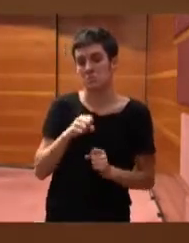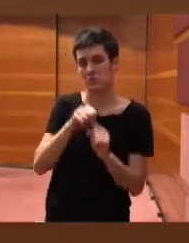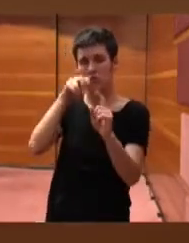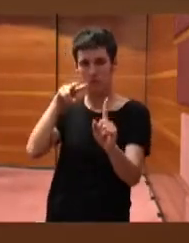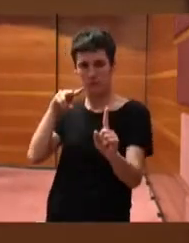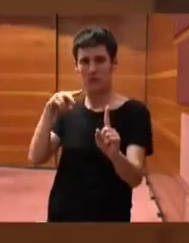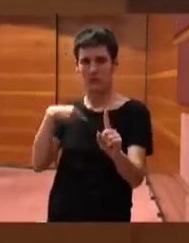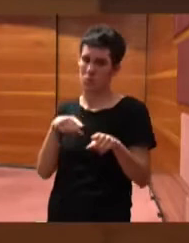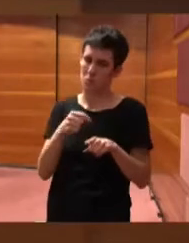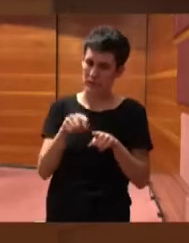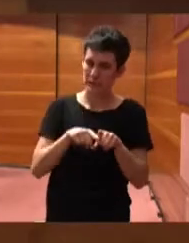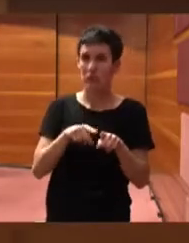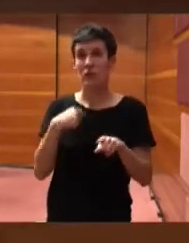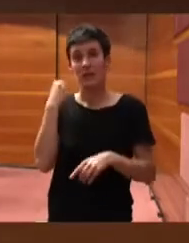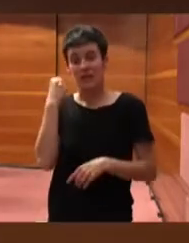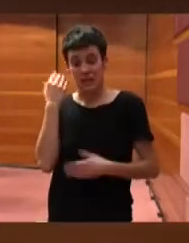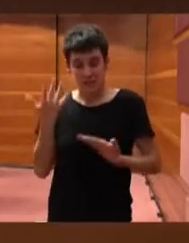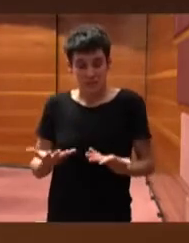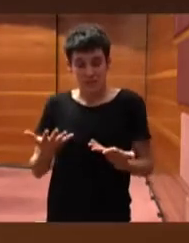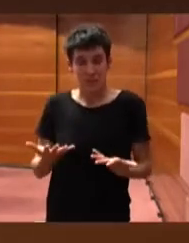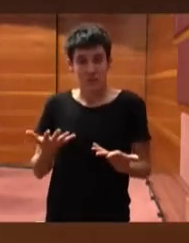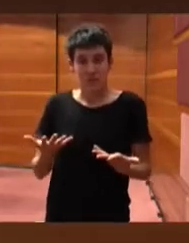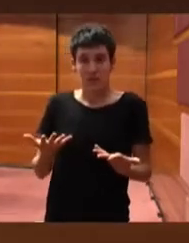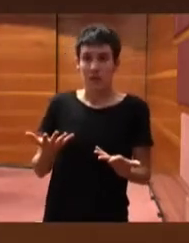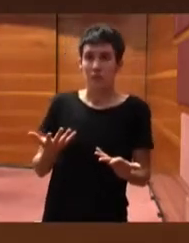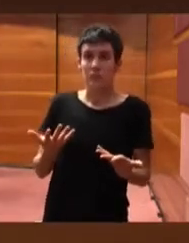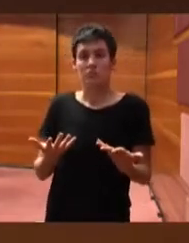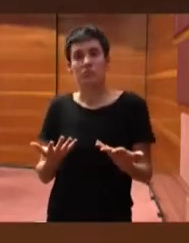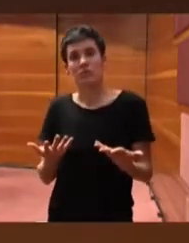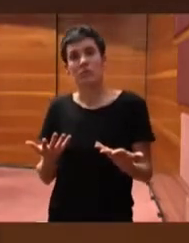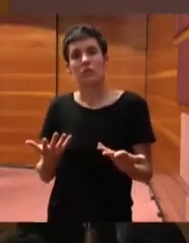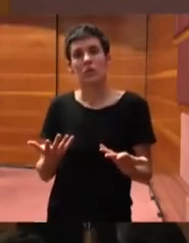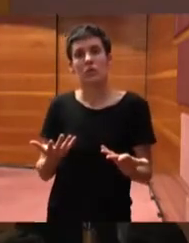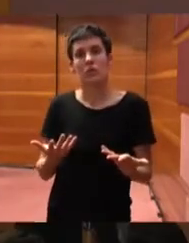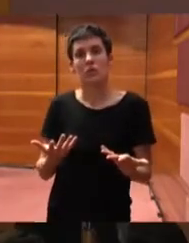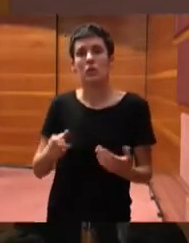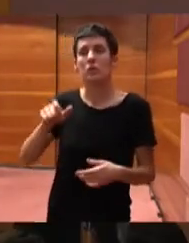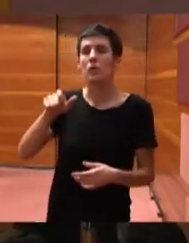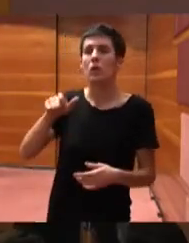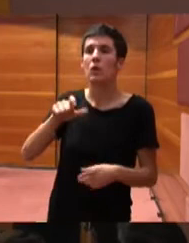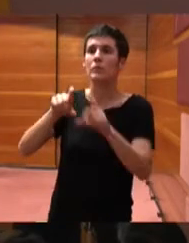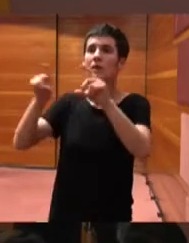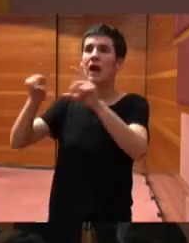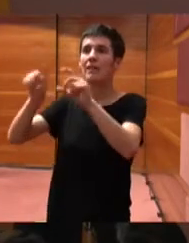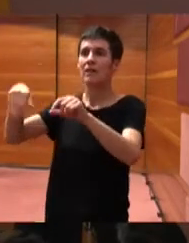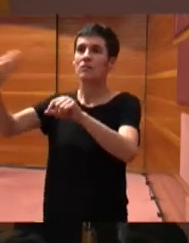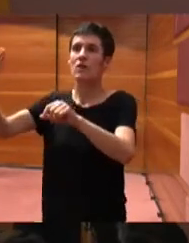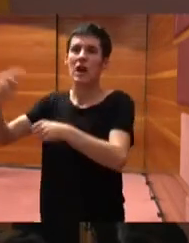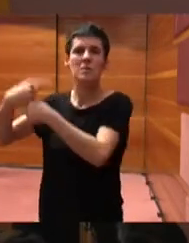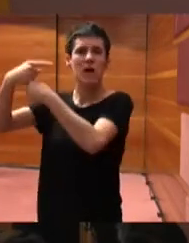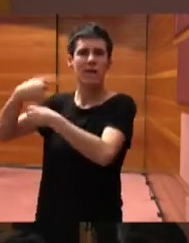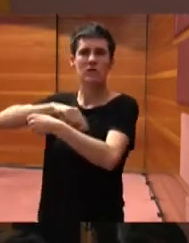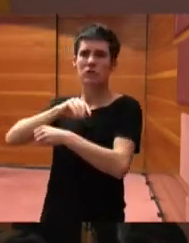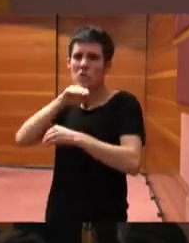permíteme que sea crítico, estamos demasiado mimetizados con lo que nos dicen que hagamos algunas agencias externas, como es